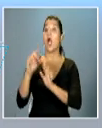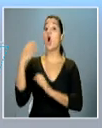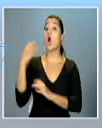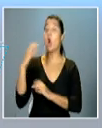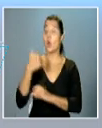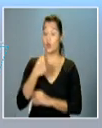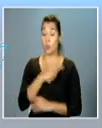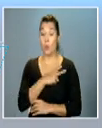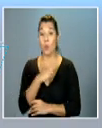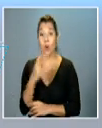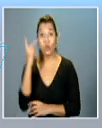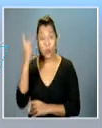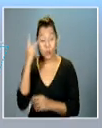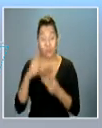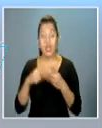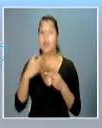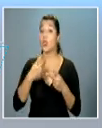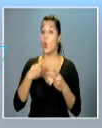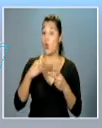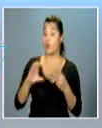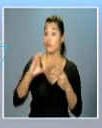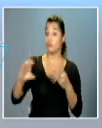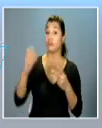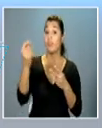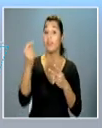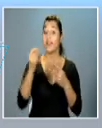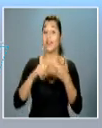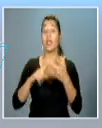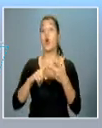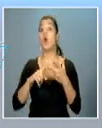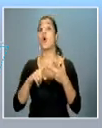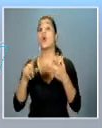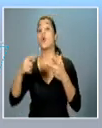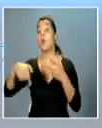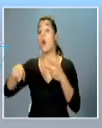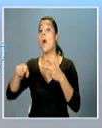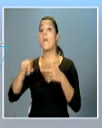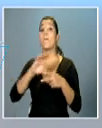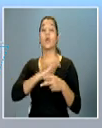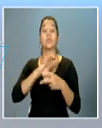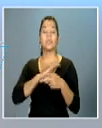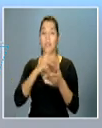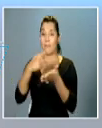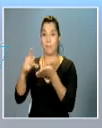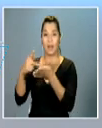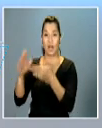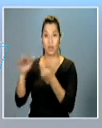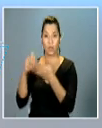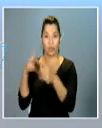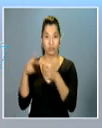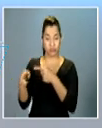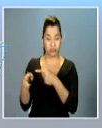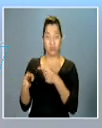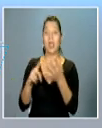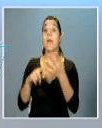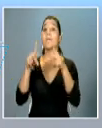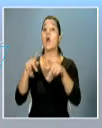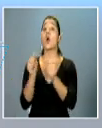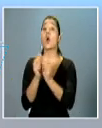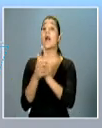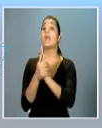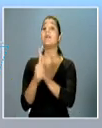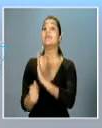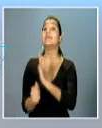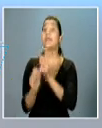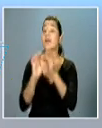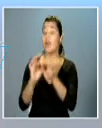voluntad política, hubo asignación de fondos, depuración de los cuerpos policiales, gente capaz en materia de seguridad. El presidente actual, Juan